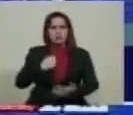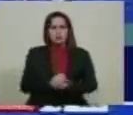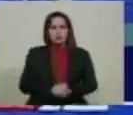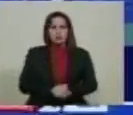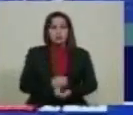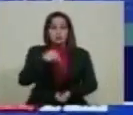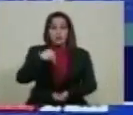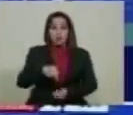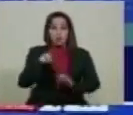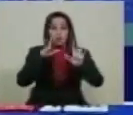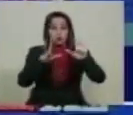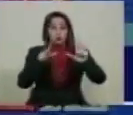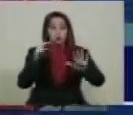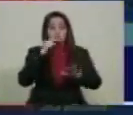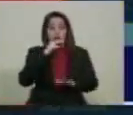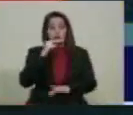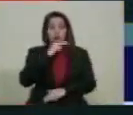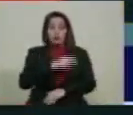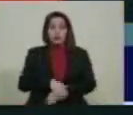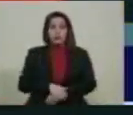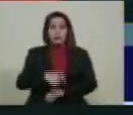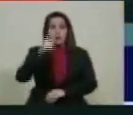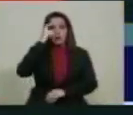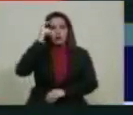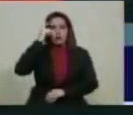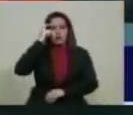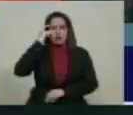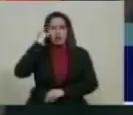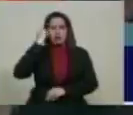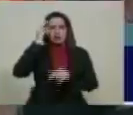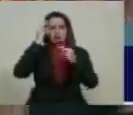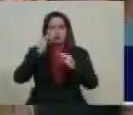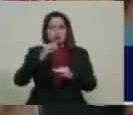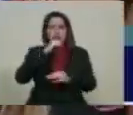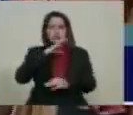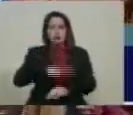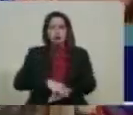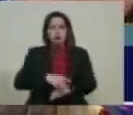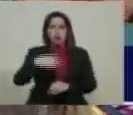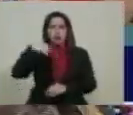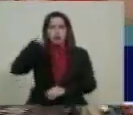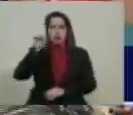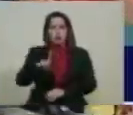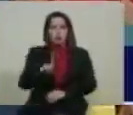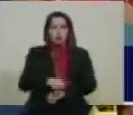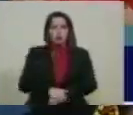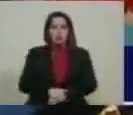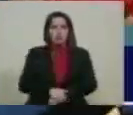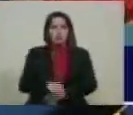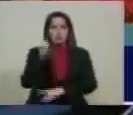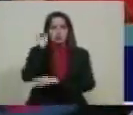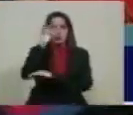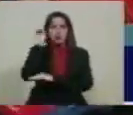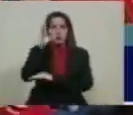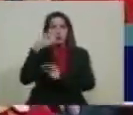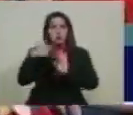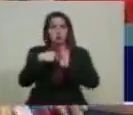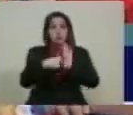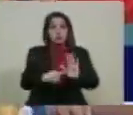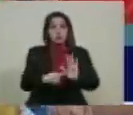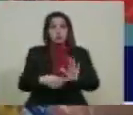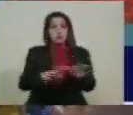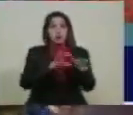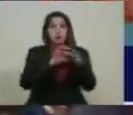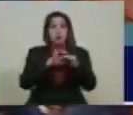Hoy, 8 de octubre, Día de la plenaria histórica única del Congreso del Partido Socialista Unido